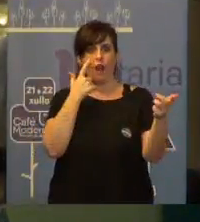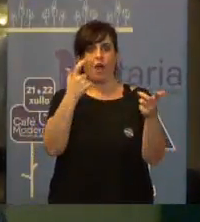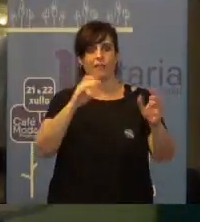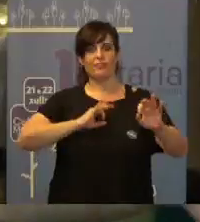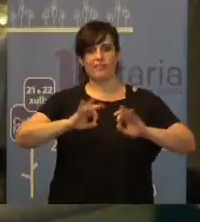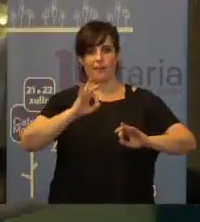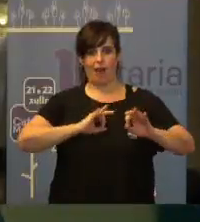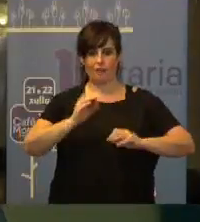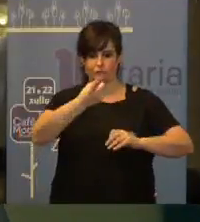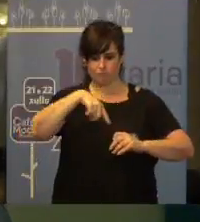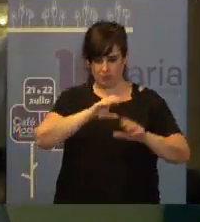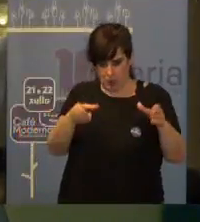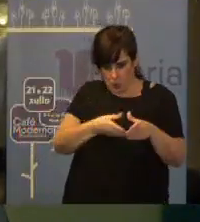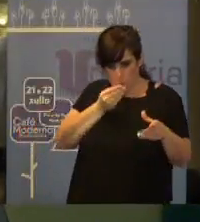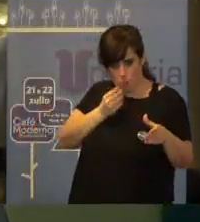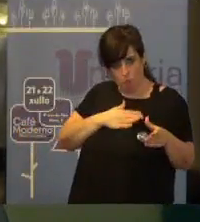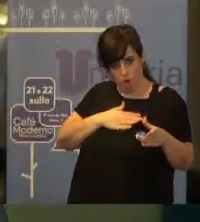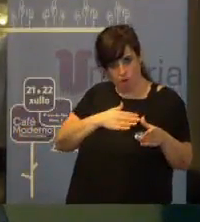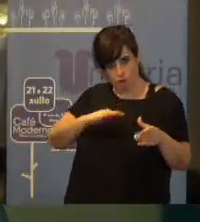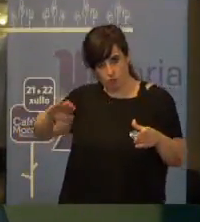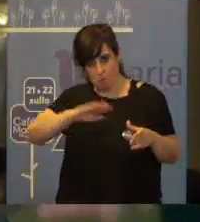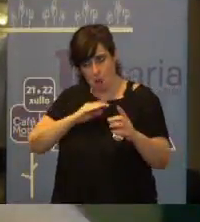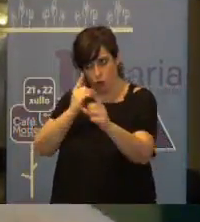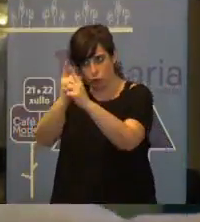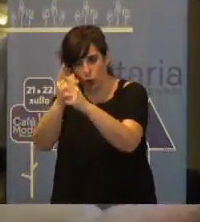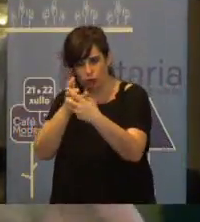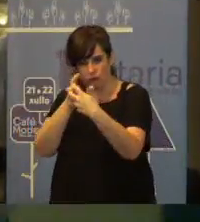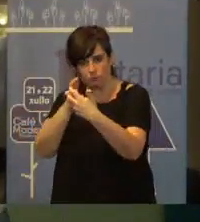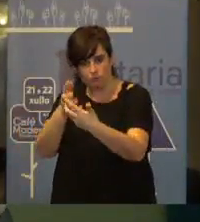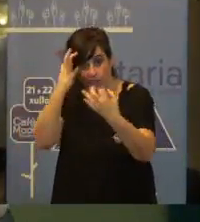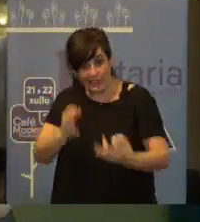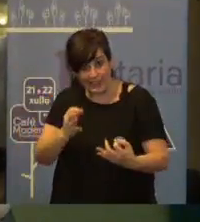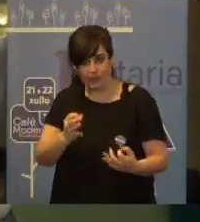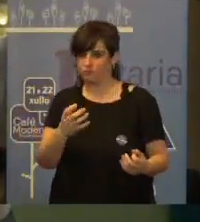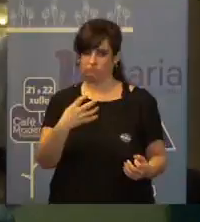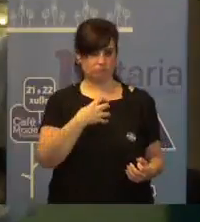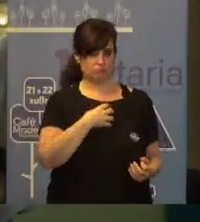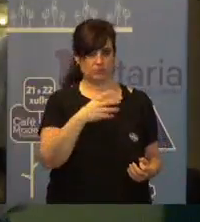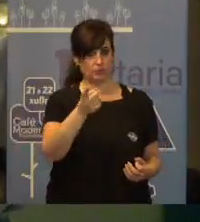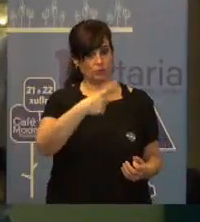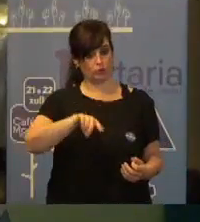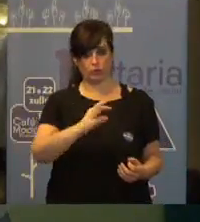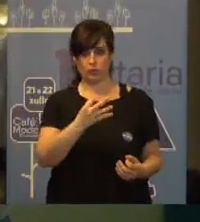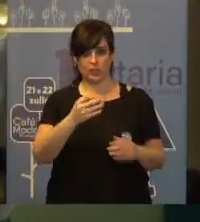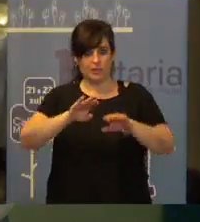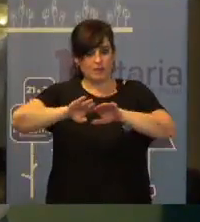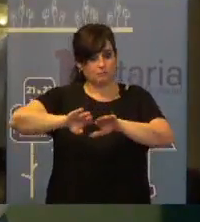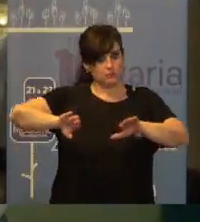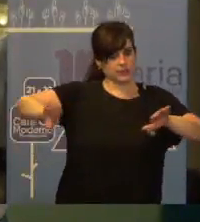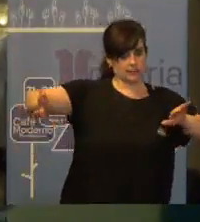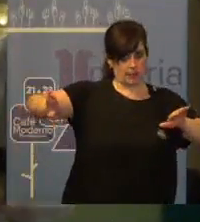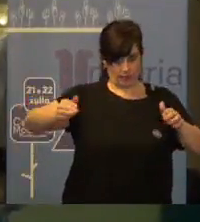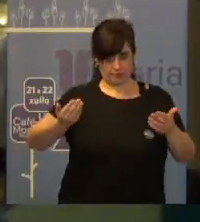bons contra os malos, as leortas, non sei que, non podemos creernos eso. Nos temos que distanciarnos como organización En Marea,